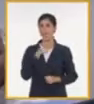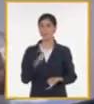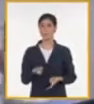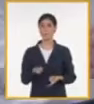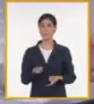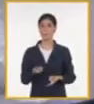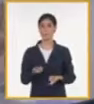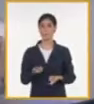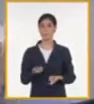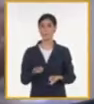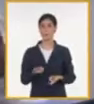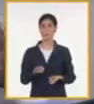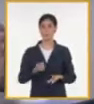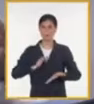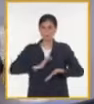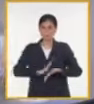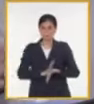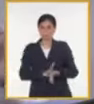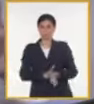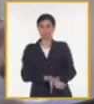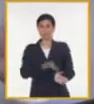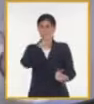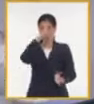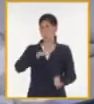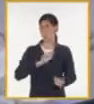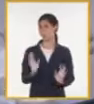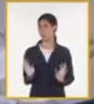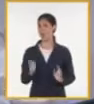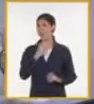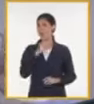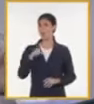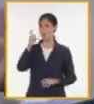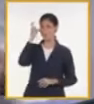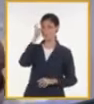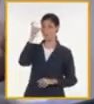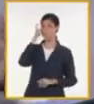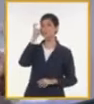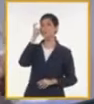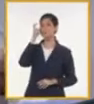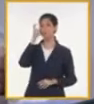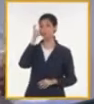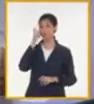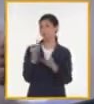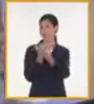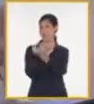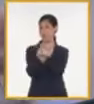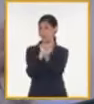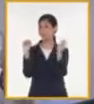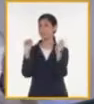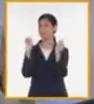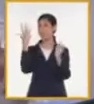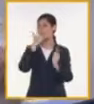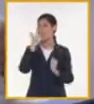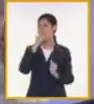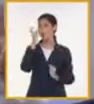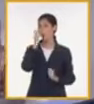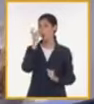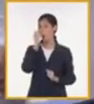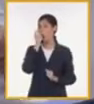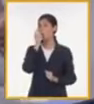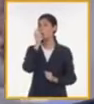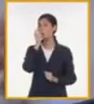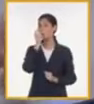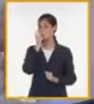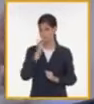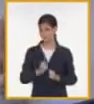permanente por ejemplo ahora biden liberó a Eduardo rosena que sabemos que fue el el que dirigió el